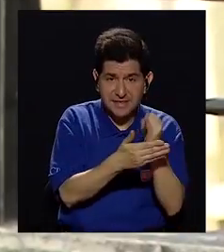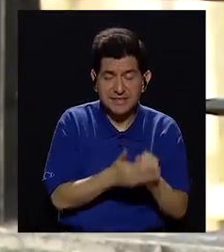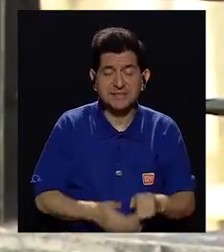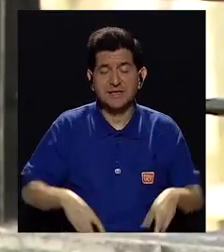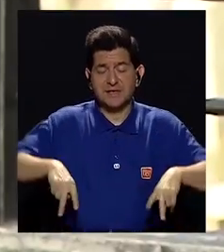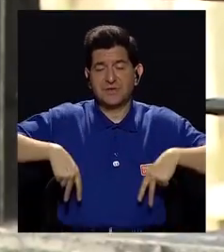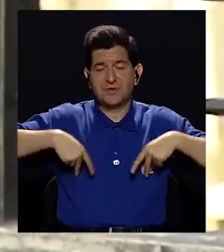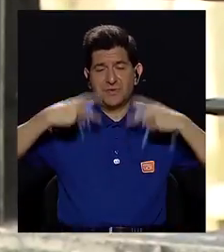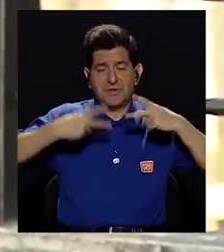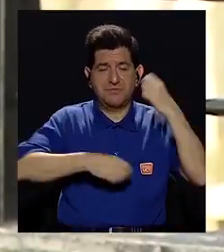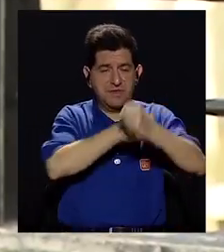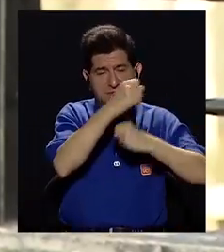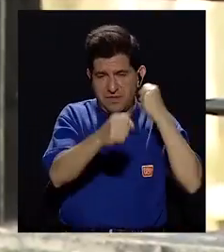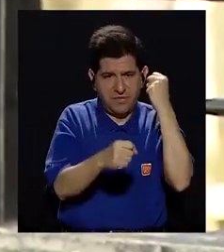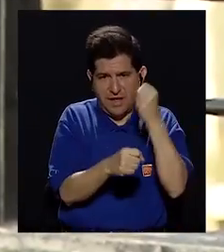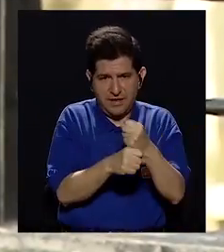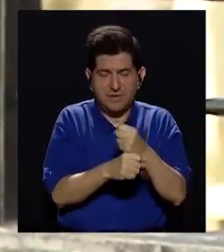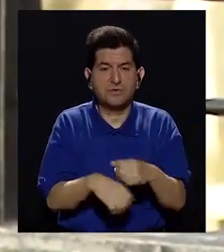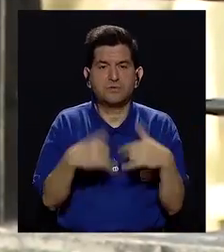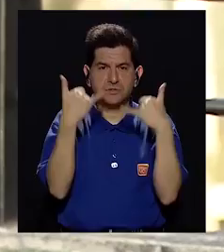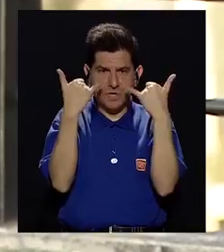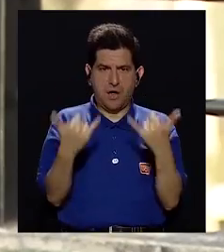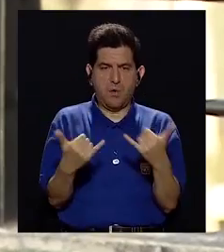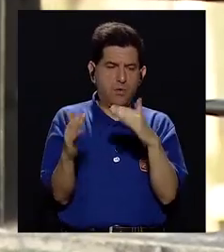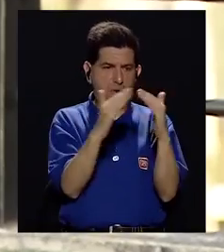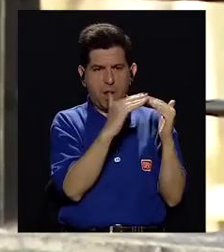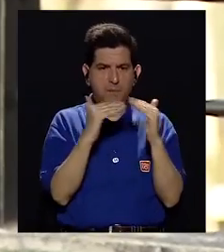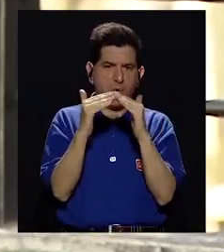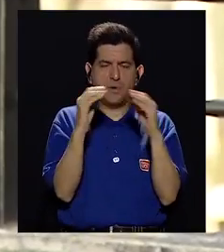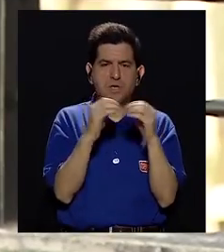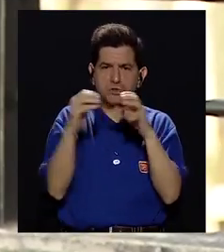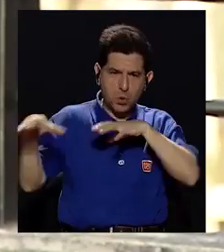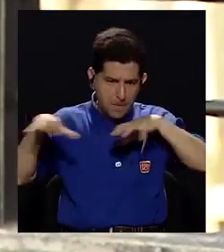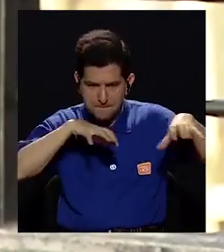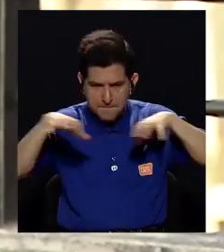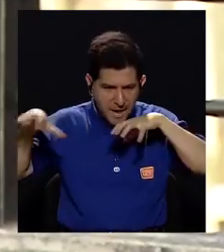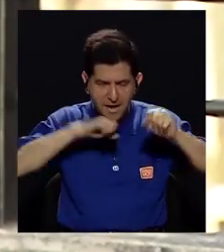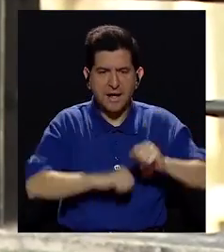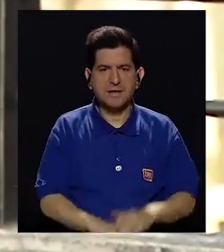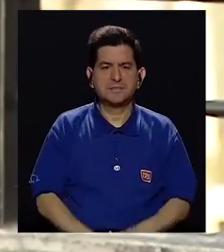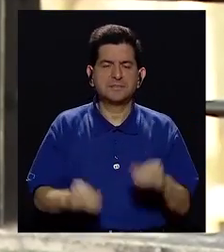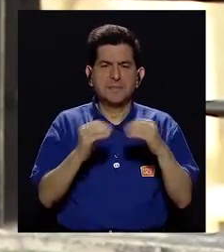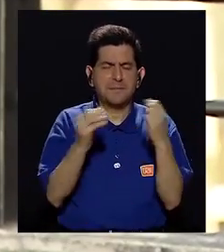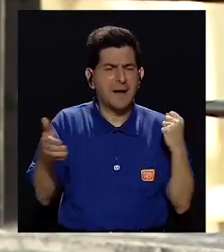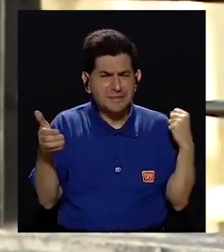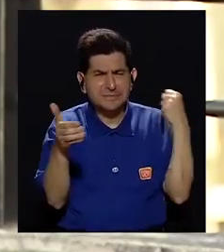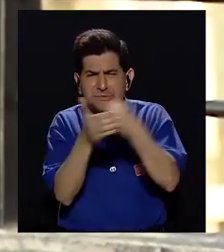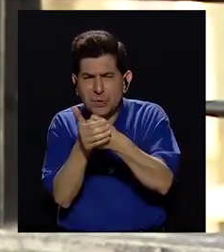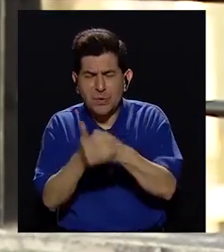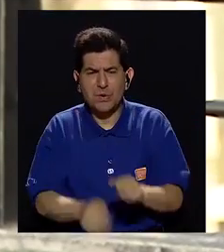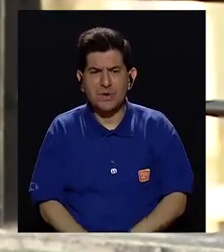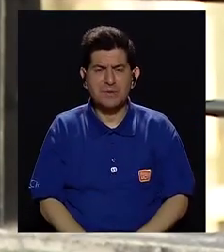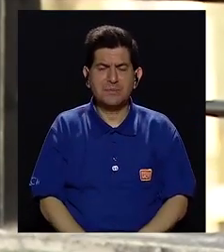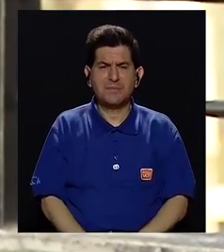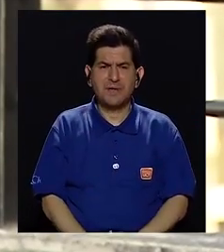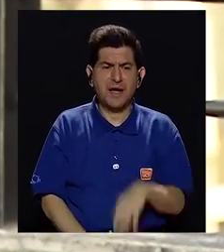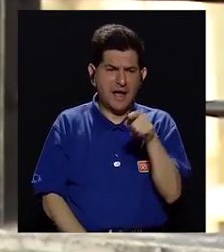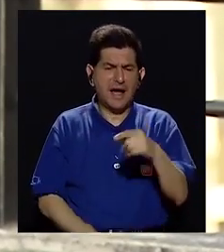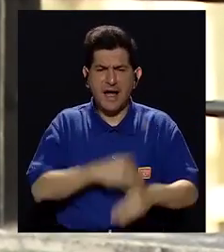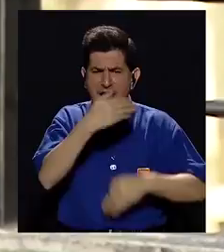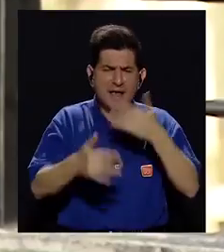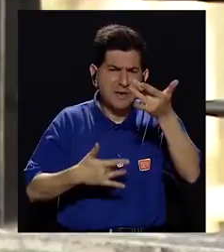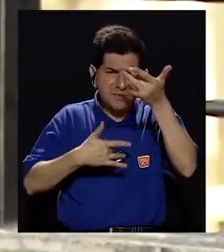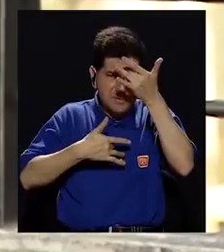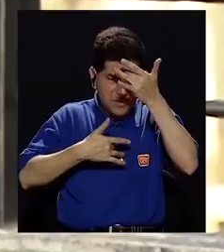para vivir esa cantidad de años. Ahora, como la población está más activa, cada vez hay más traumas, la epidemiología ha ido